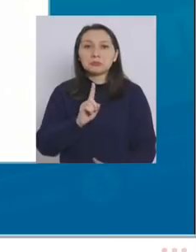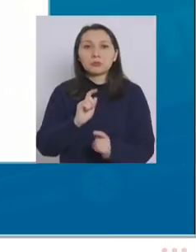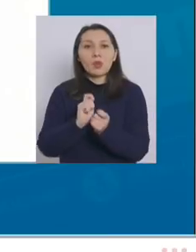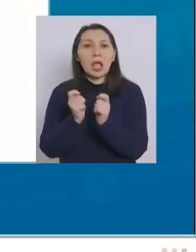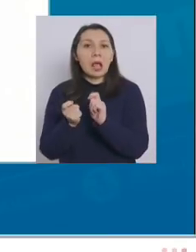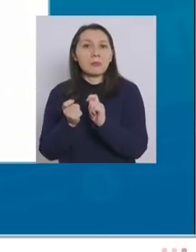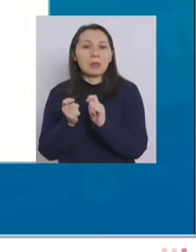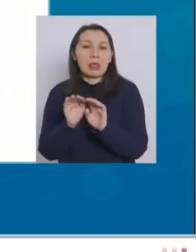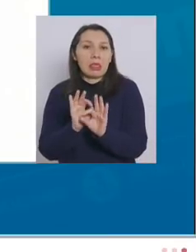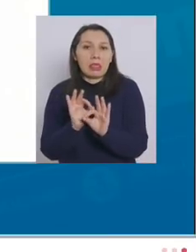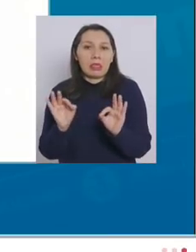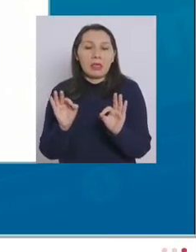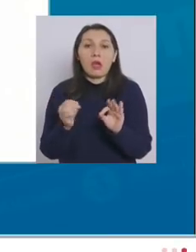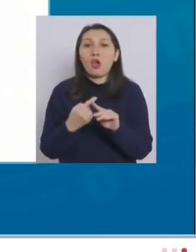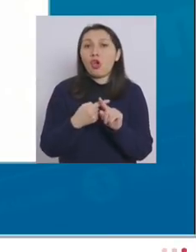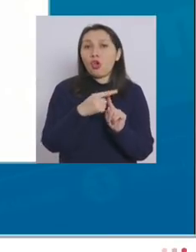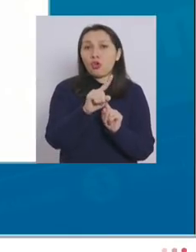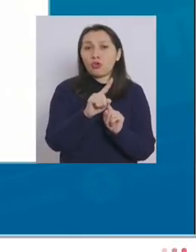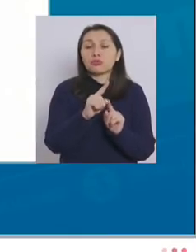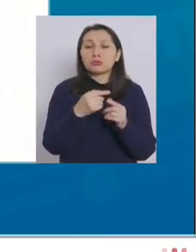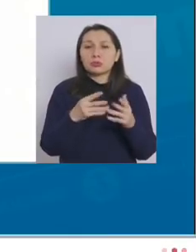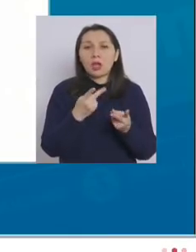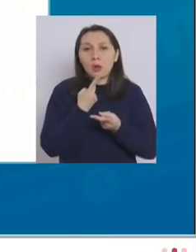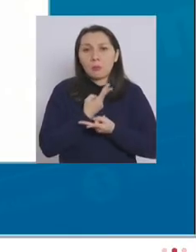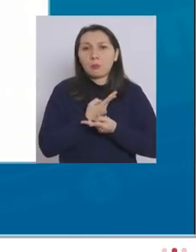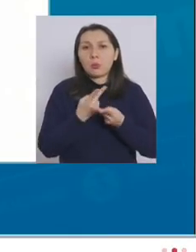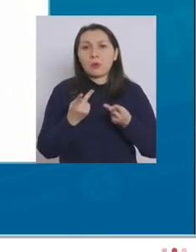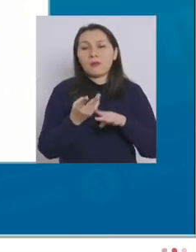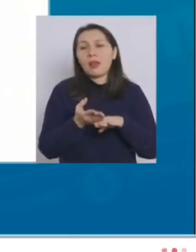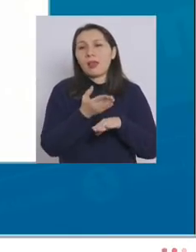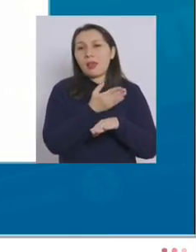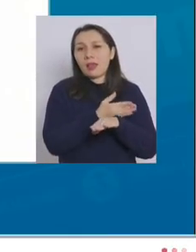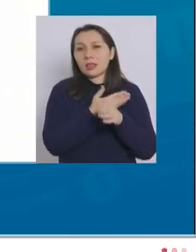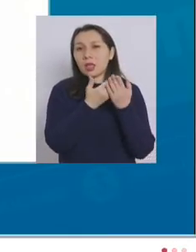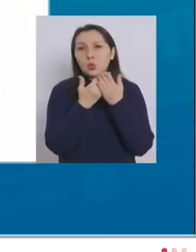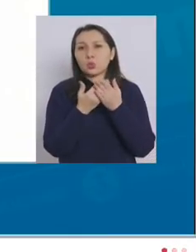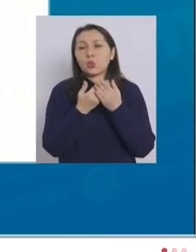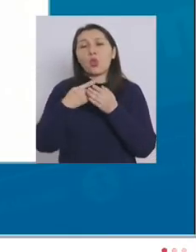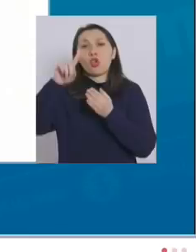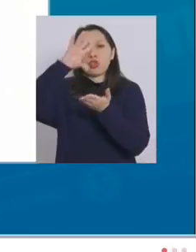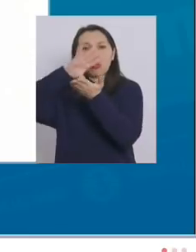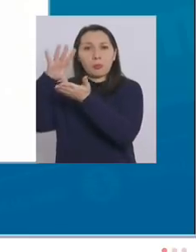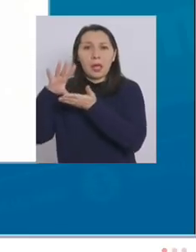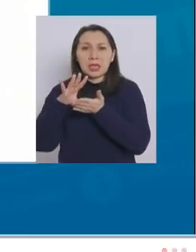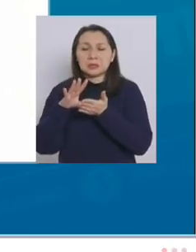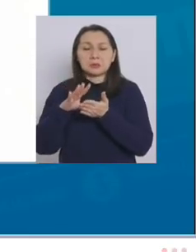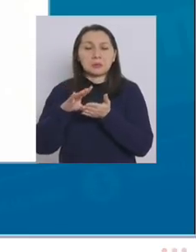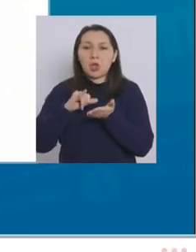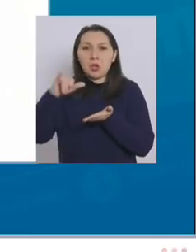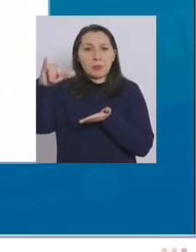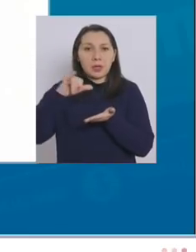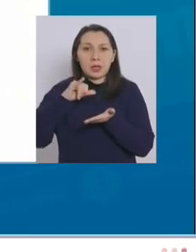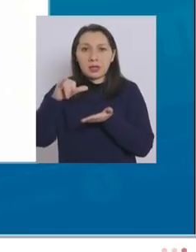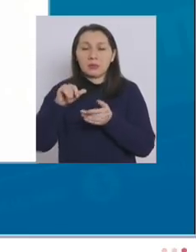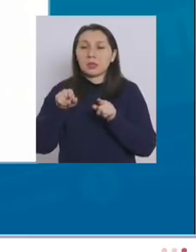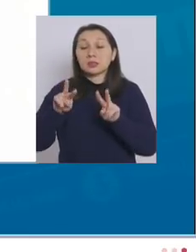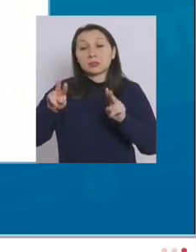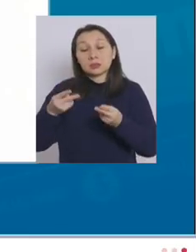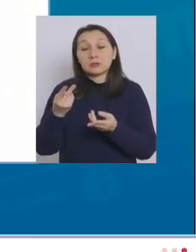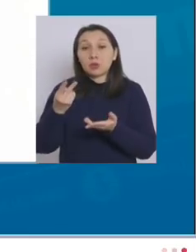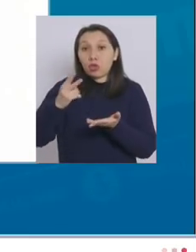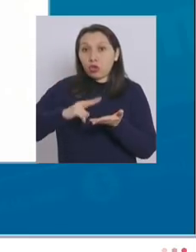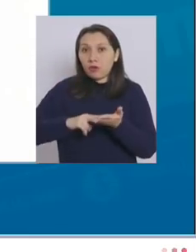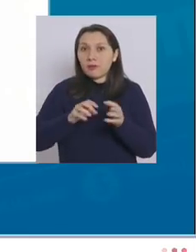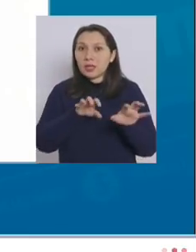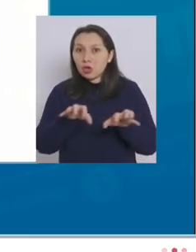varían prácticamente nada con los resultados que ya estaban publicados en estudios grandes en otros países. Esto tiene una implicancia doble. Por